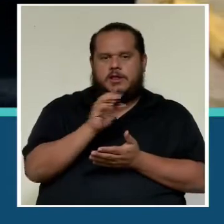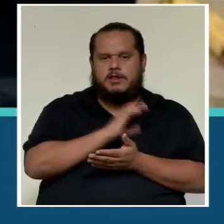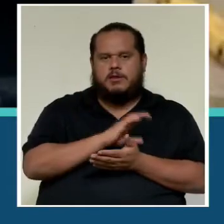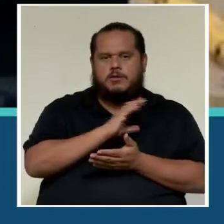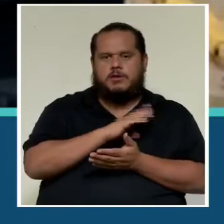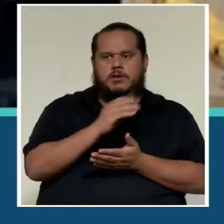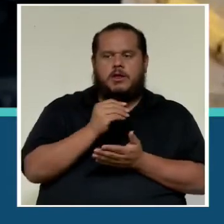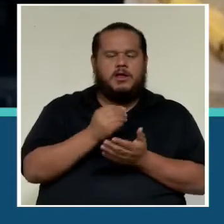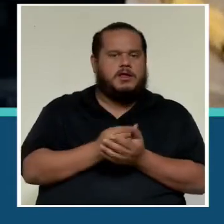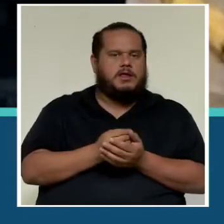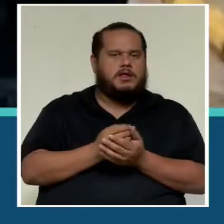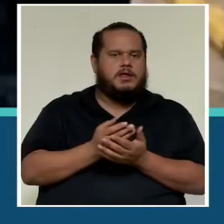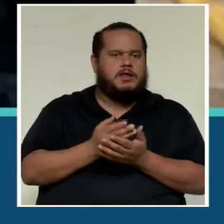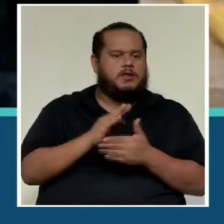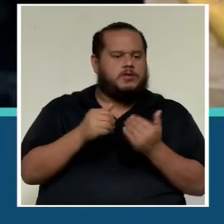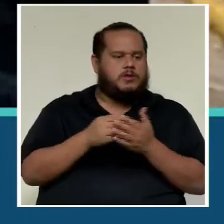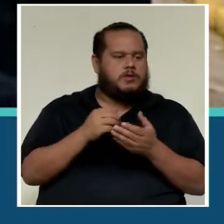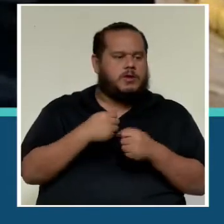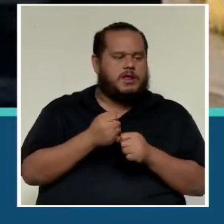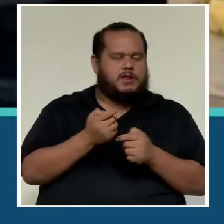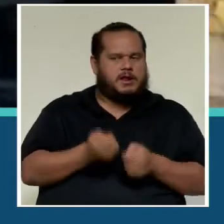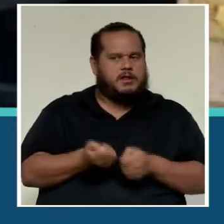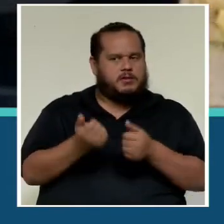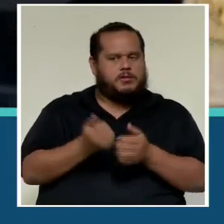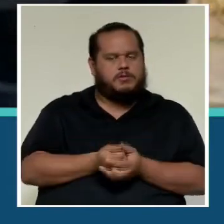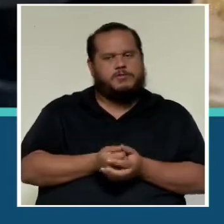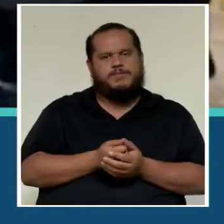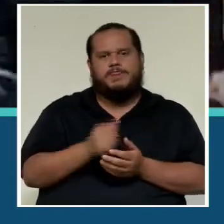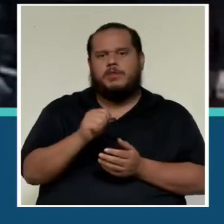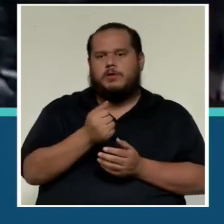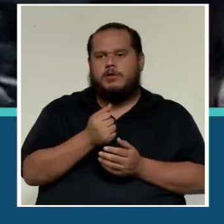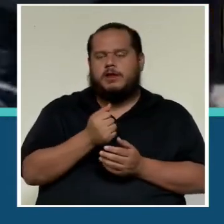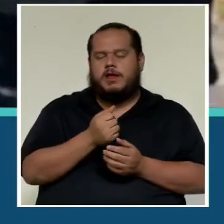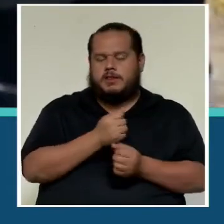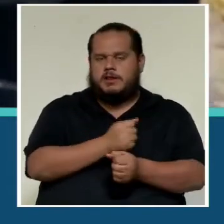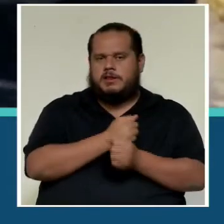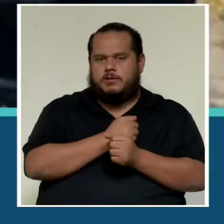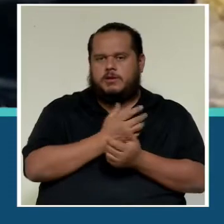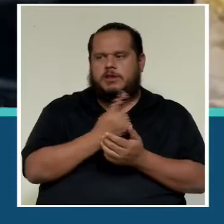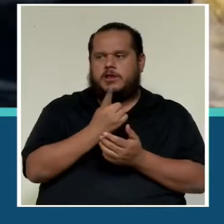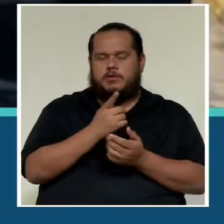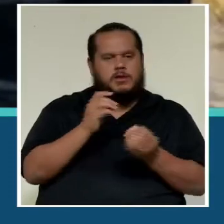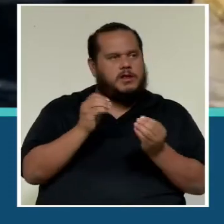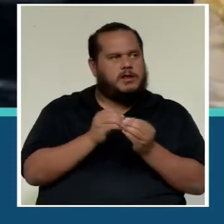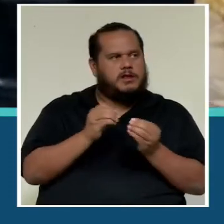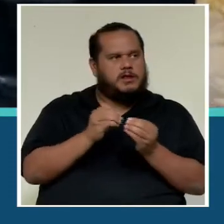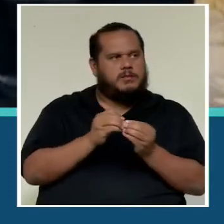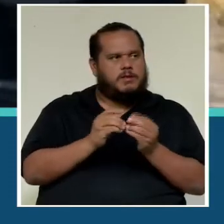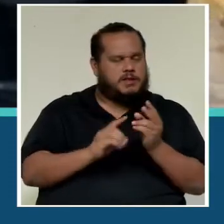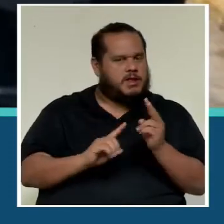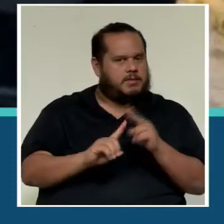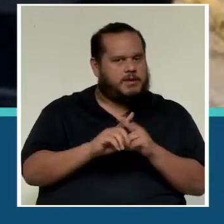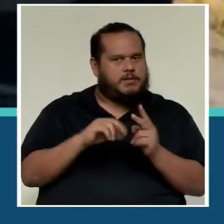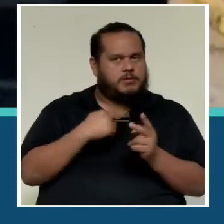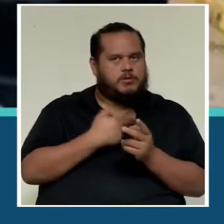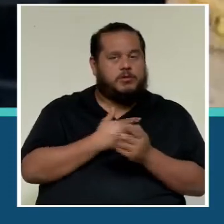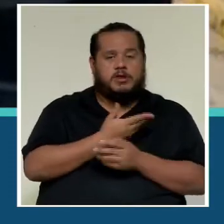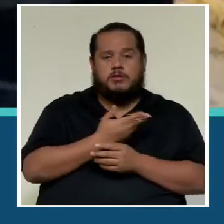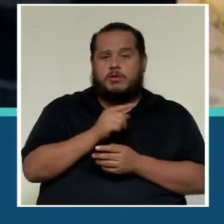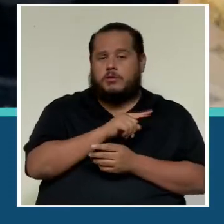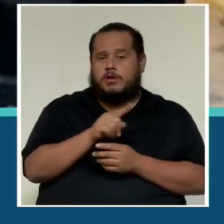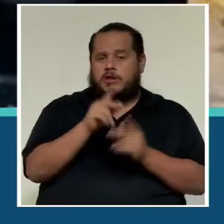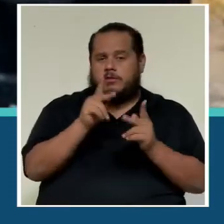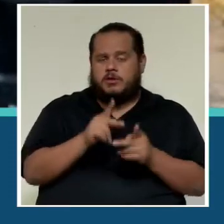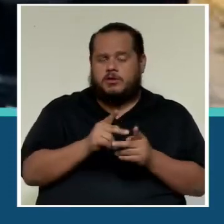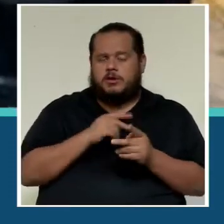y la Policía Profesional ejecuta la expulsión. Y otra de las figuras, que es una de las que más aplicamos, es cuando estas personas